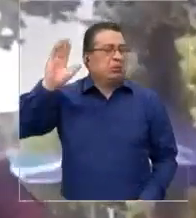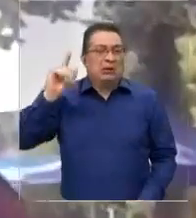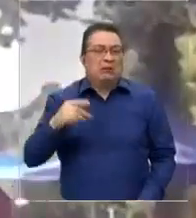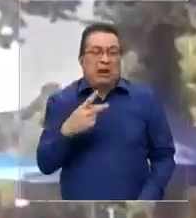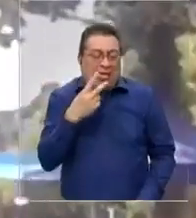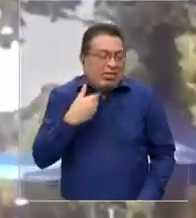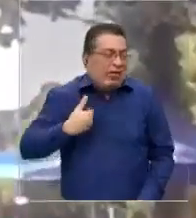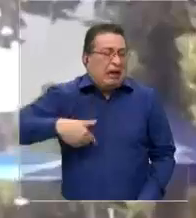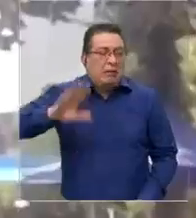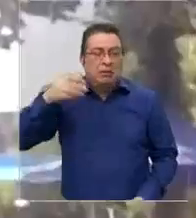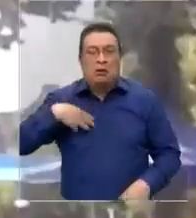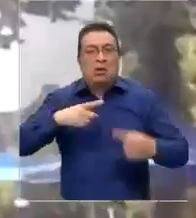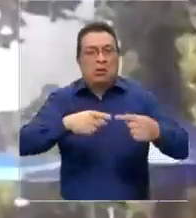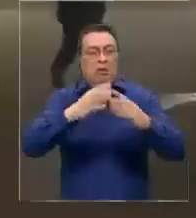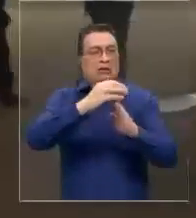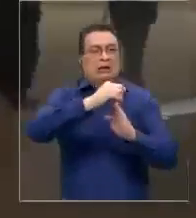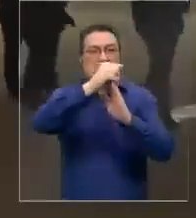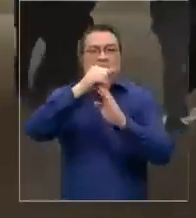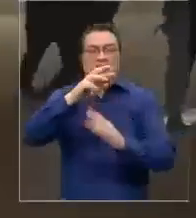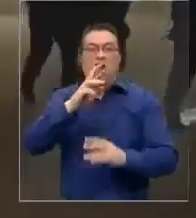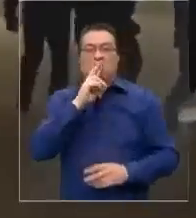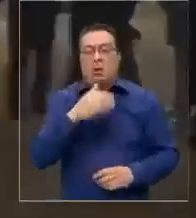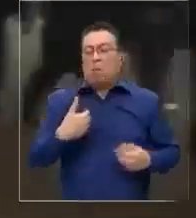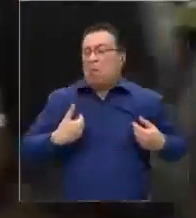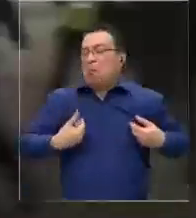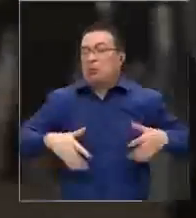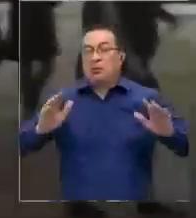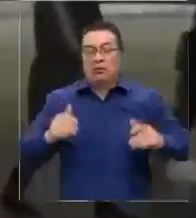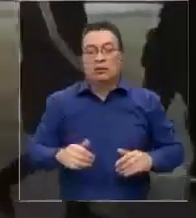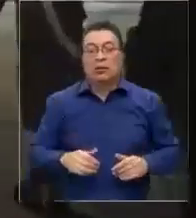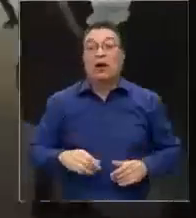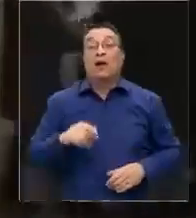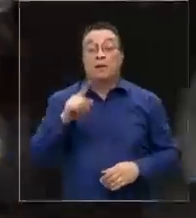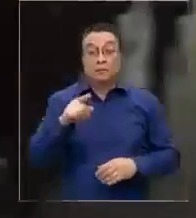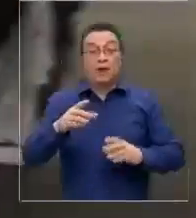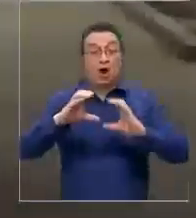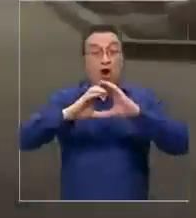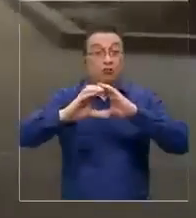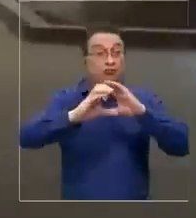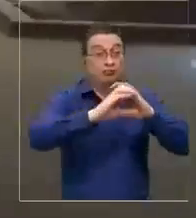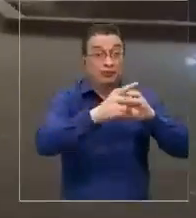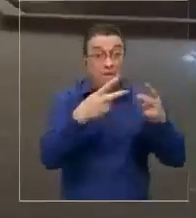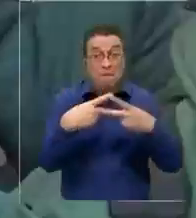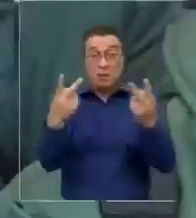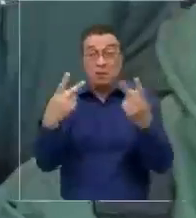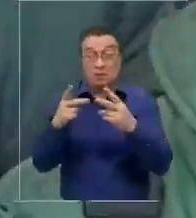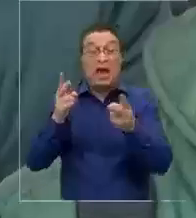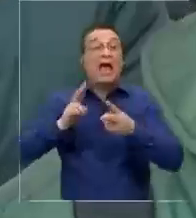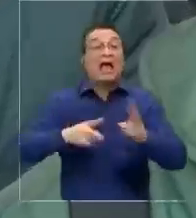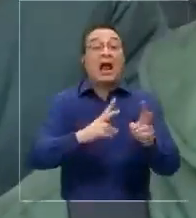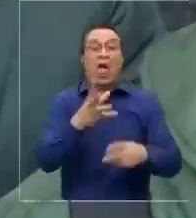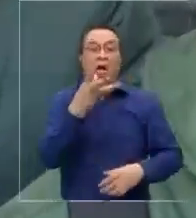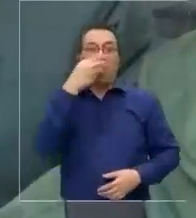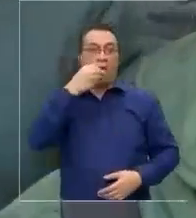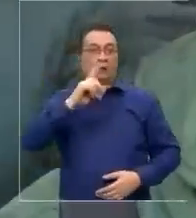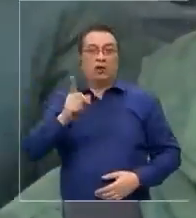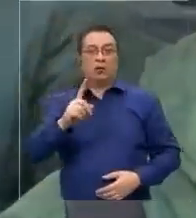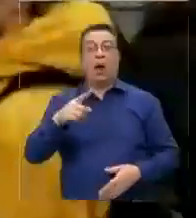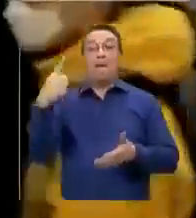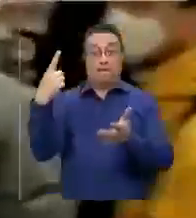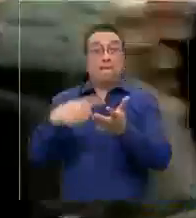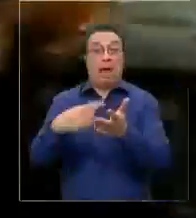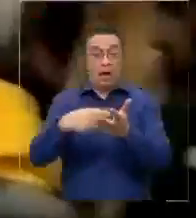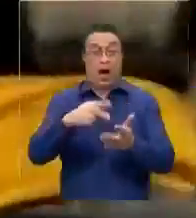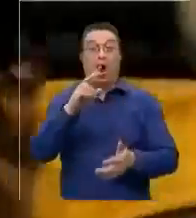lo mismo pelearse con los oligarcas rusos. Es tanto que los medios de comunicación del país no hablan de guerra, a diferencia de los miles de